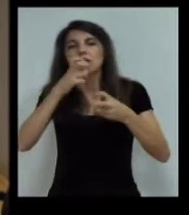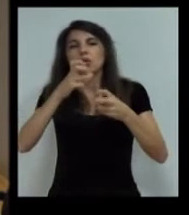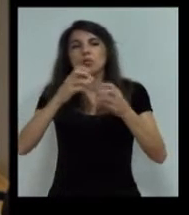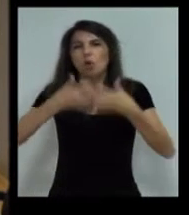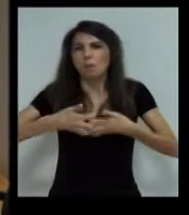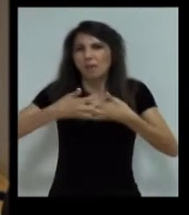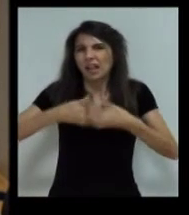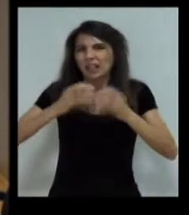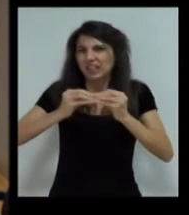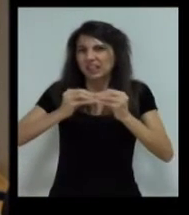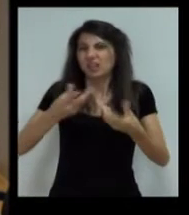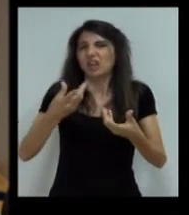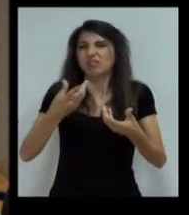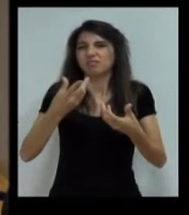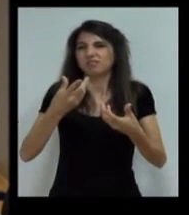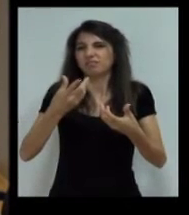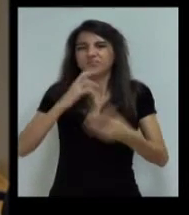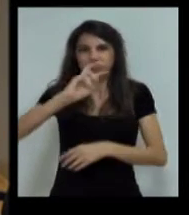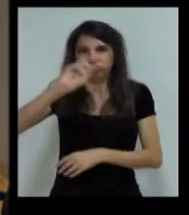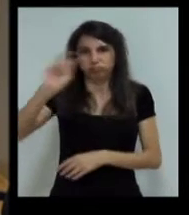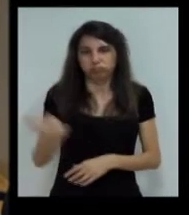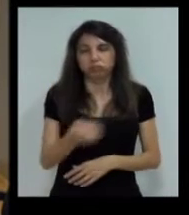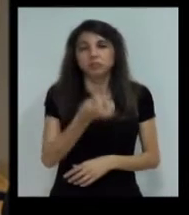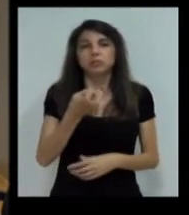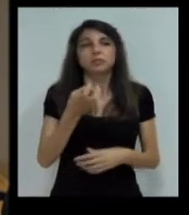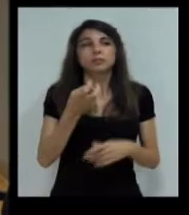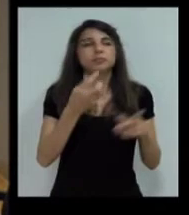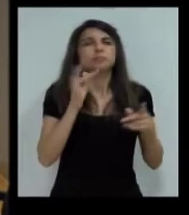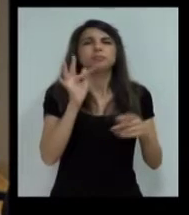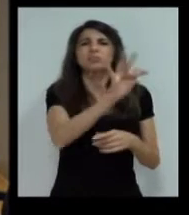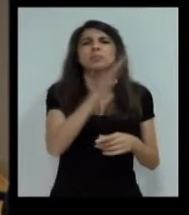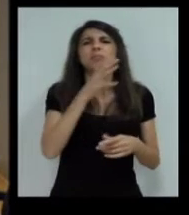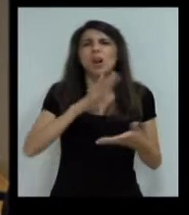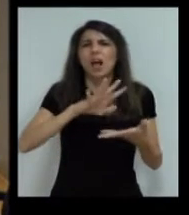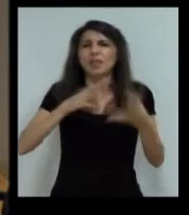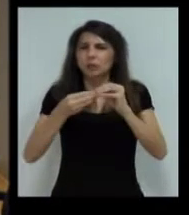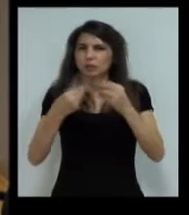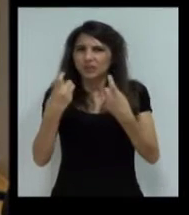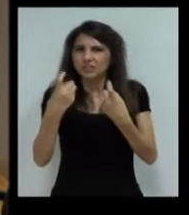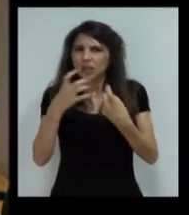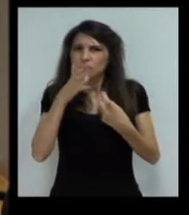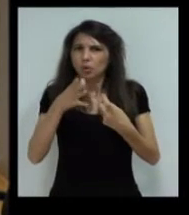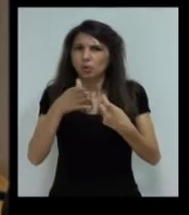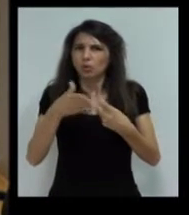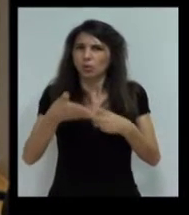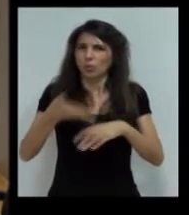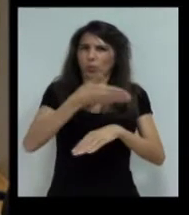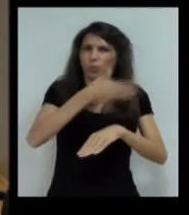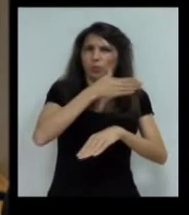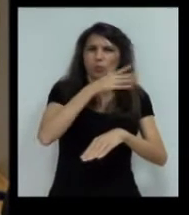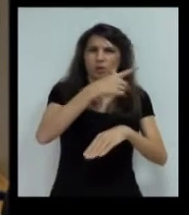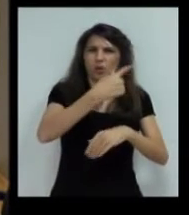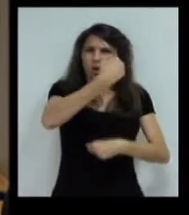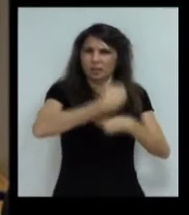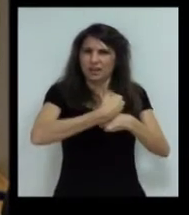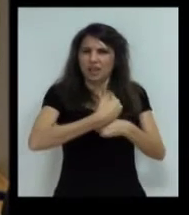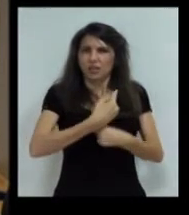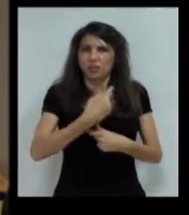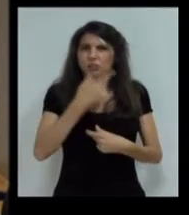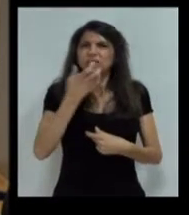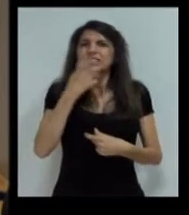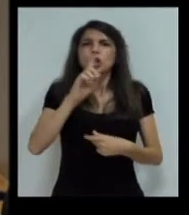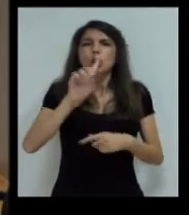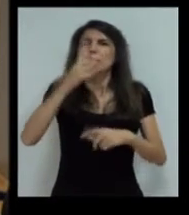las encriptaciones, etcétera, Ángel, ¿no? Pero la adaptación es necesaria porque en su día no se obligó, ¿no? Porque si no el primer modelo hubiera sido accesible, ¿no? Sería